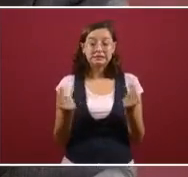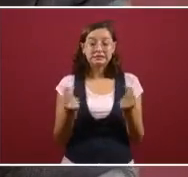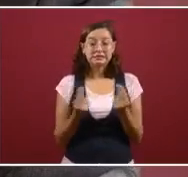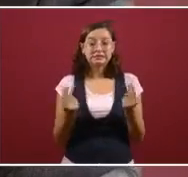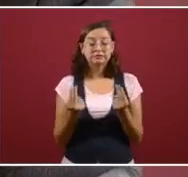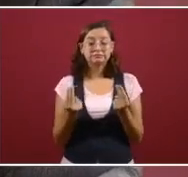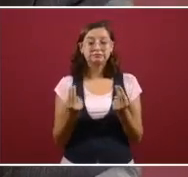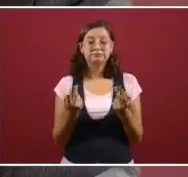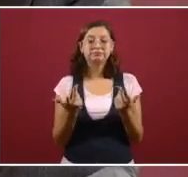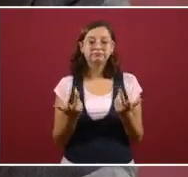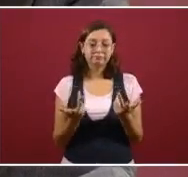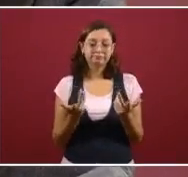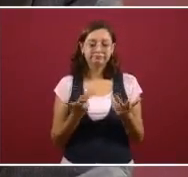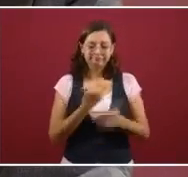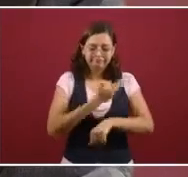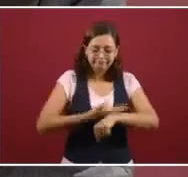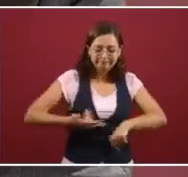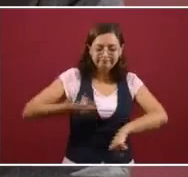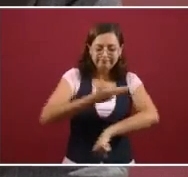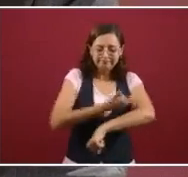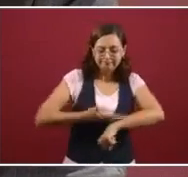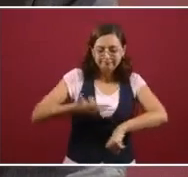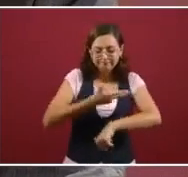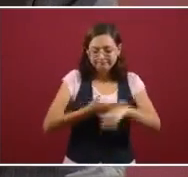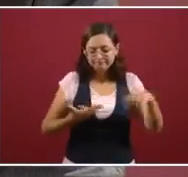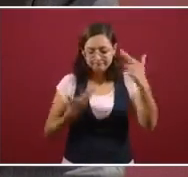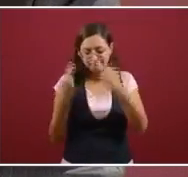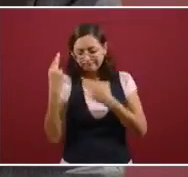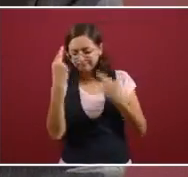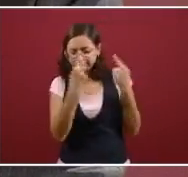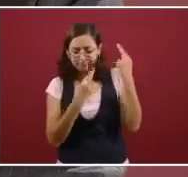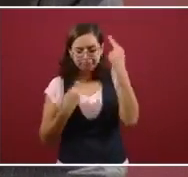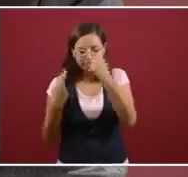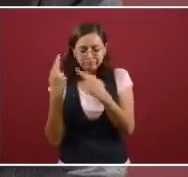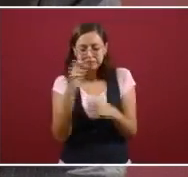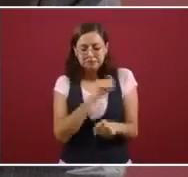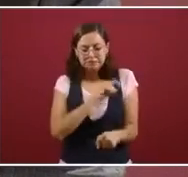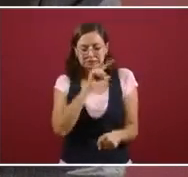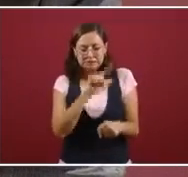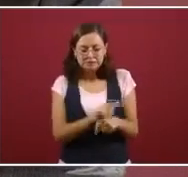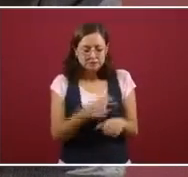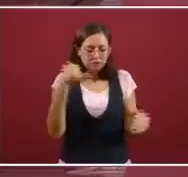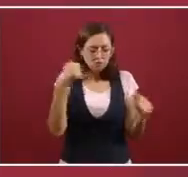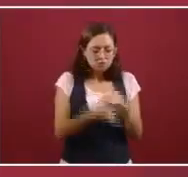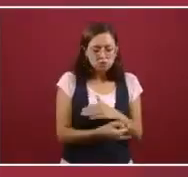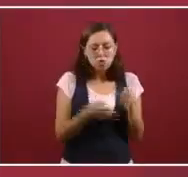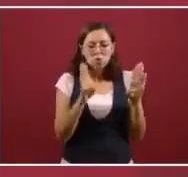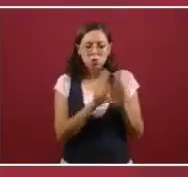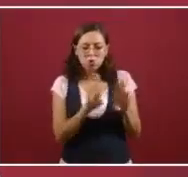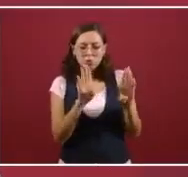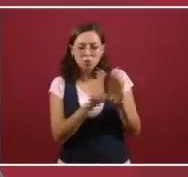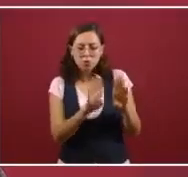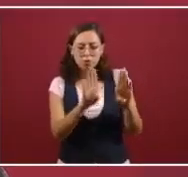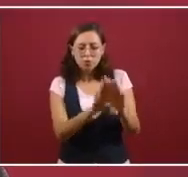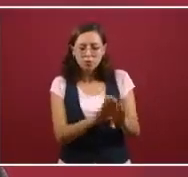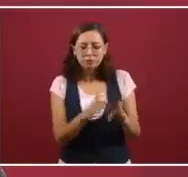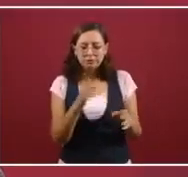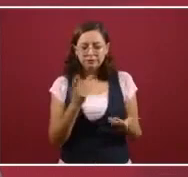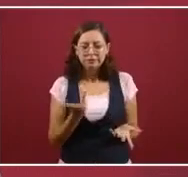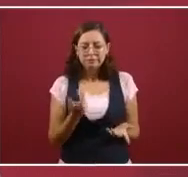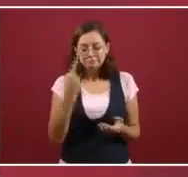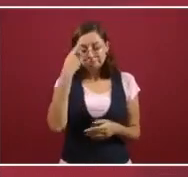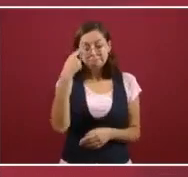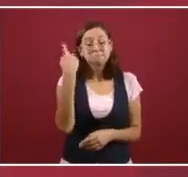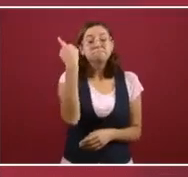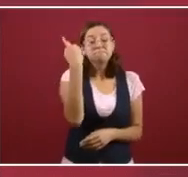un tratamiento especial, de un análisis sobre cómo hacerle para que,